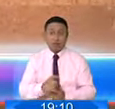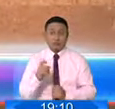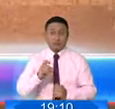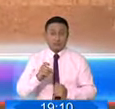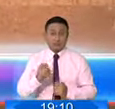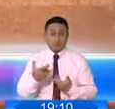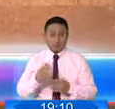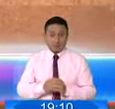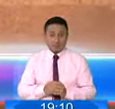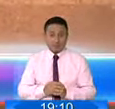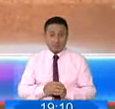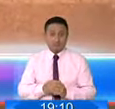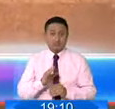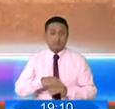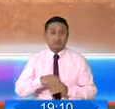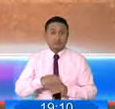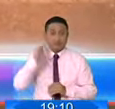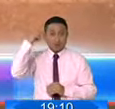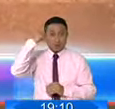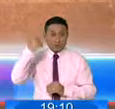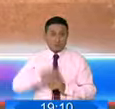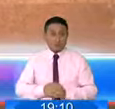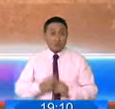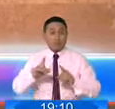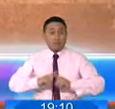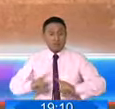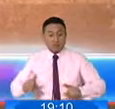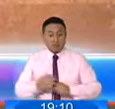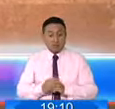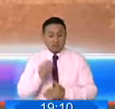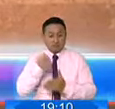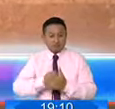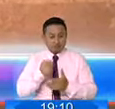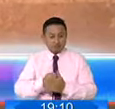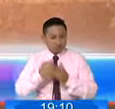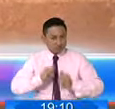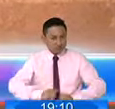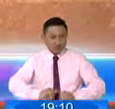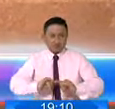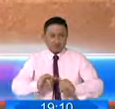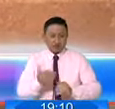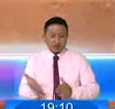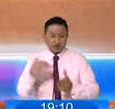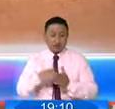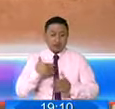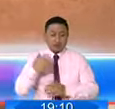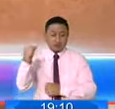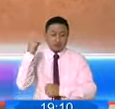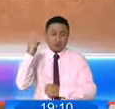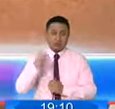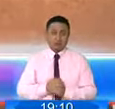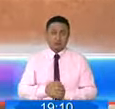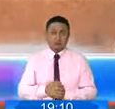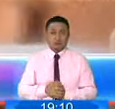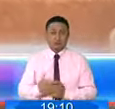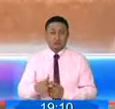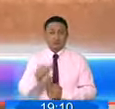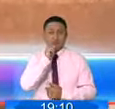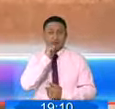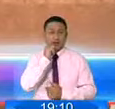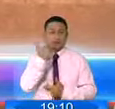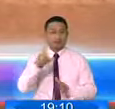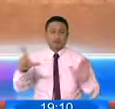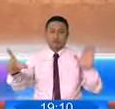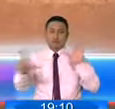que necesariamente tuvo que darse por parte del régimen, pero que la lucha continúa para la restitución de nuestros derechos. Nos falta la legalidad y ese es el